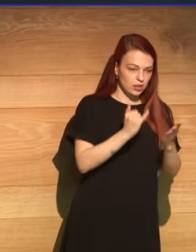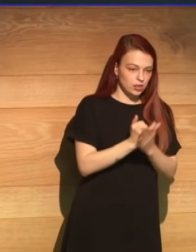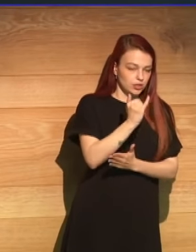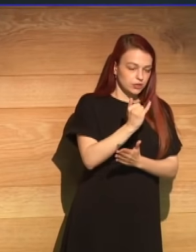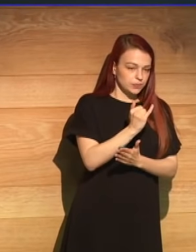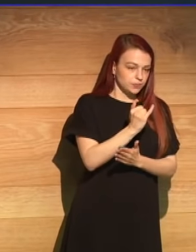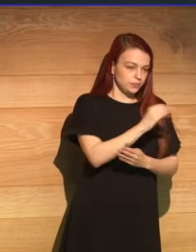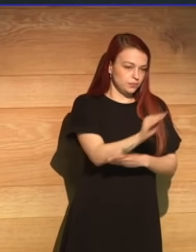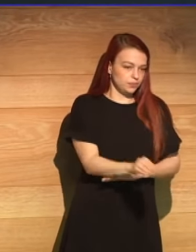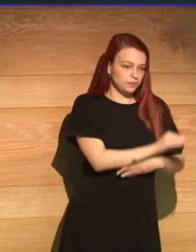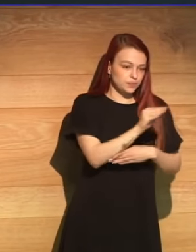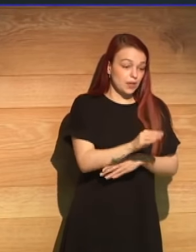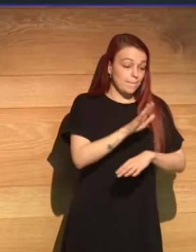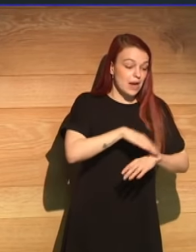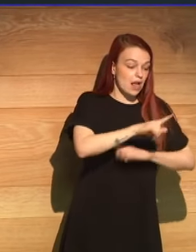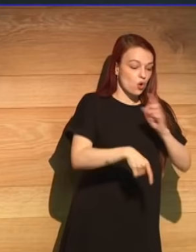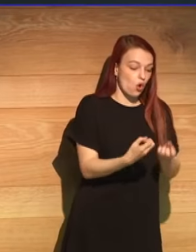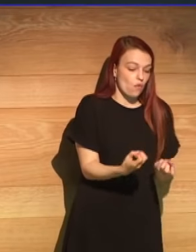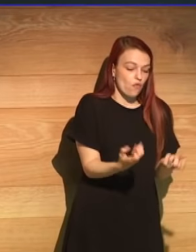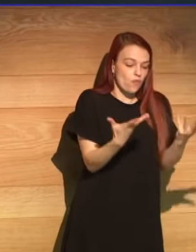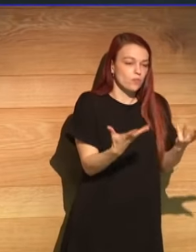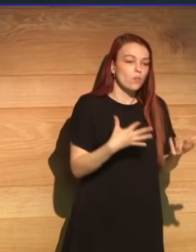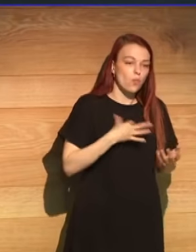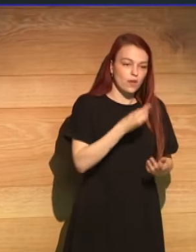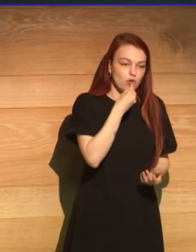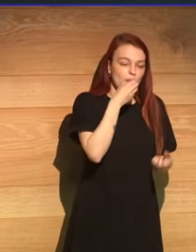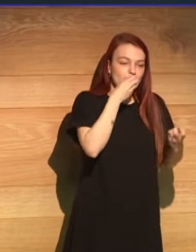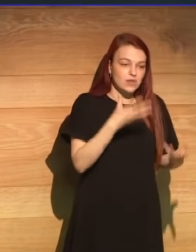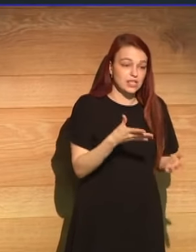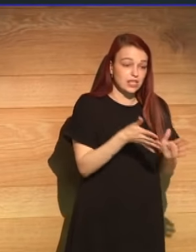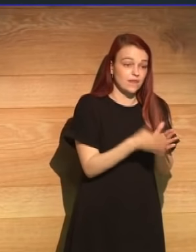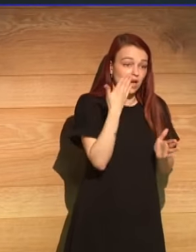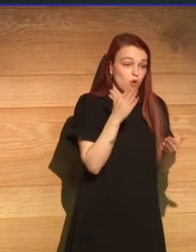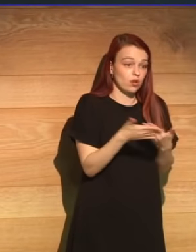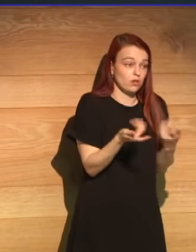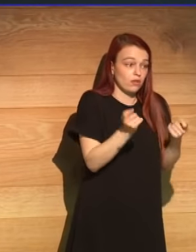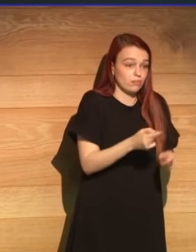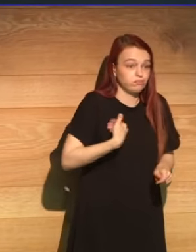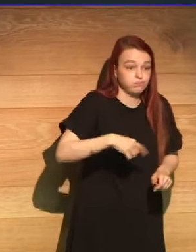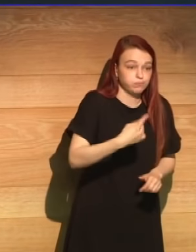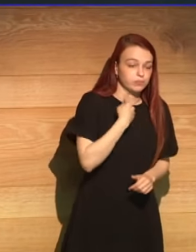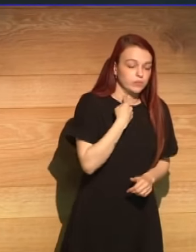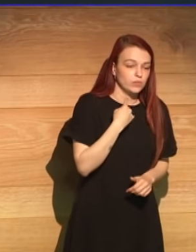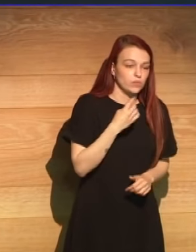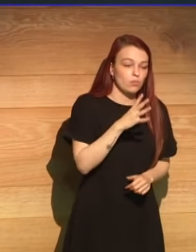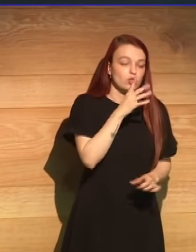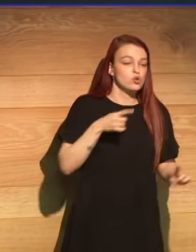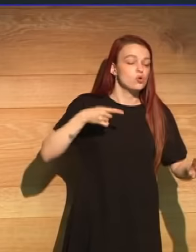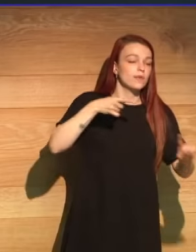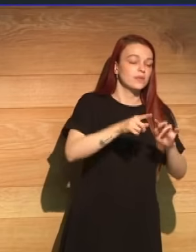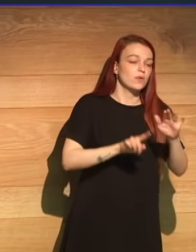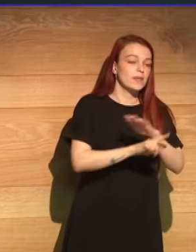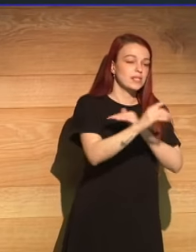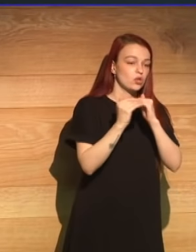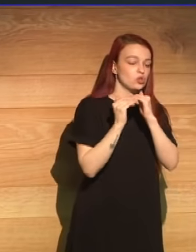acceso a nutrición adecuada. Esto lo pierdes cuando cierras la educación, por eso esa clara conexión, ¿no?, con tantos objetivos de desarrollo